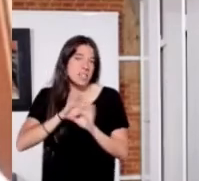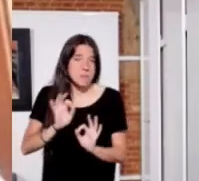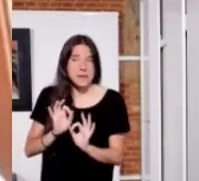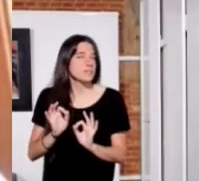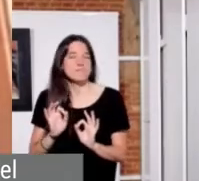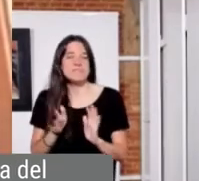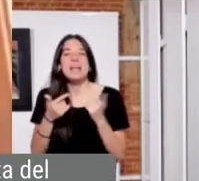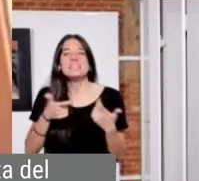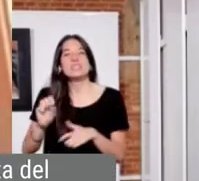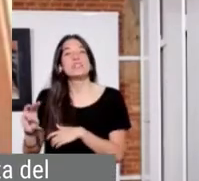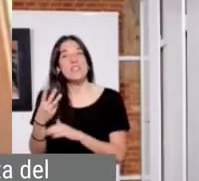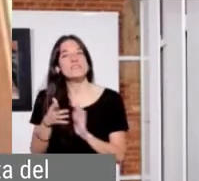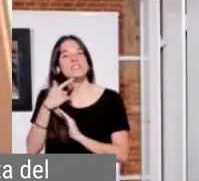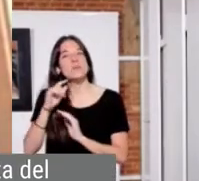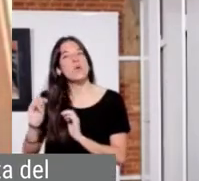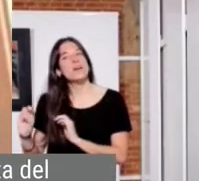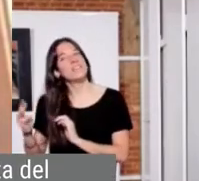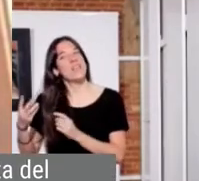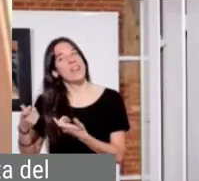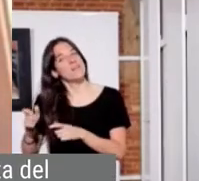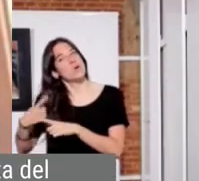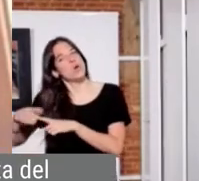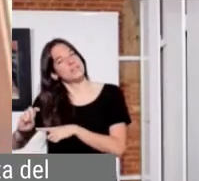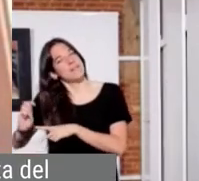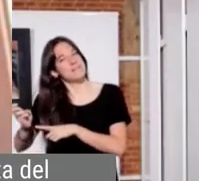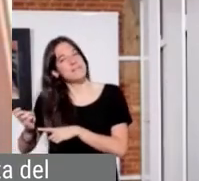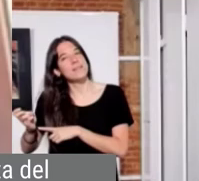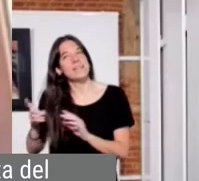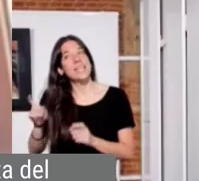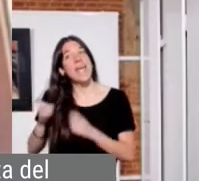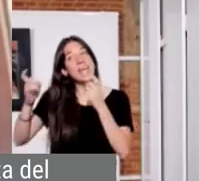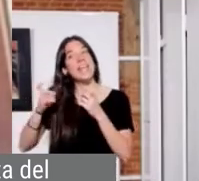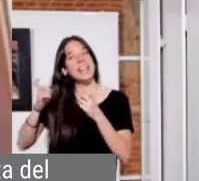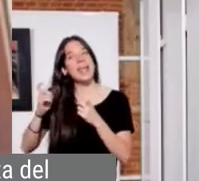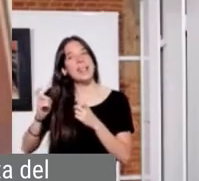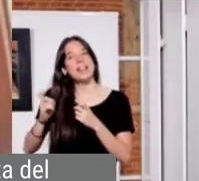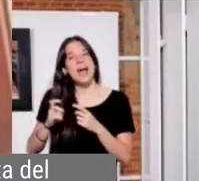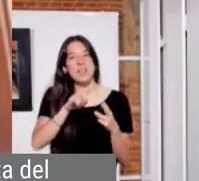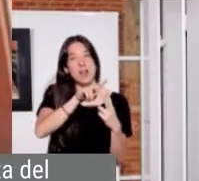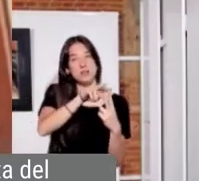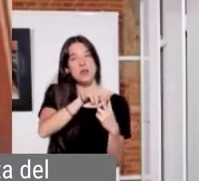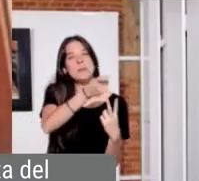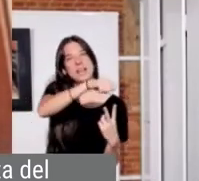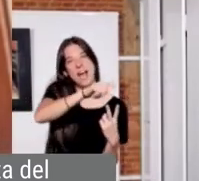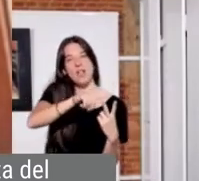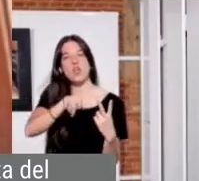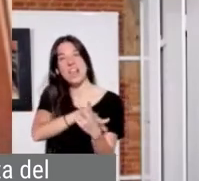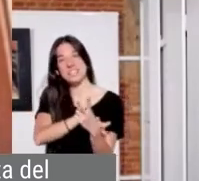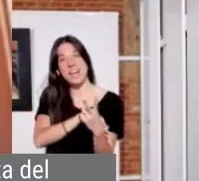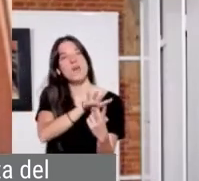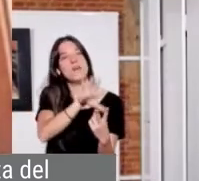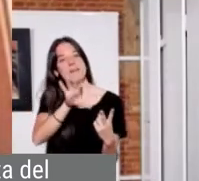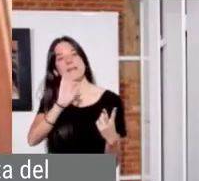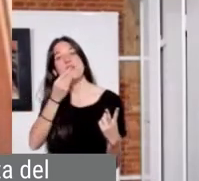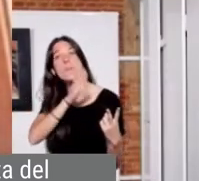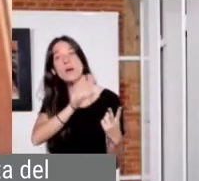es esa tercera cosa que intenta coger lo mejor de ambos, de mercado y de no Estado,